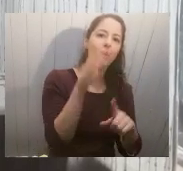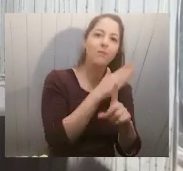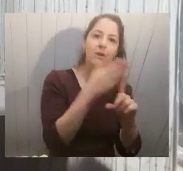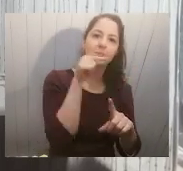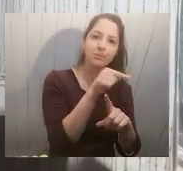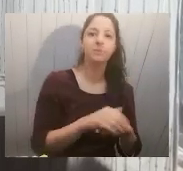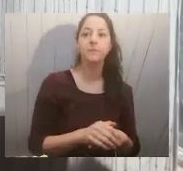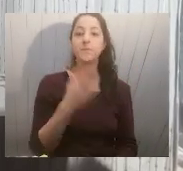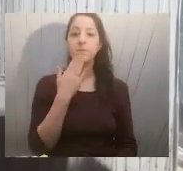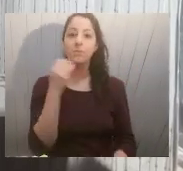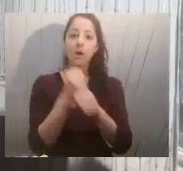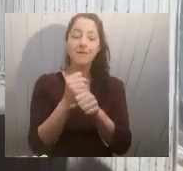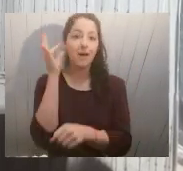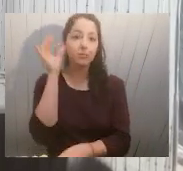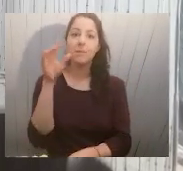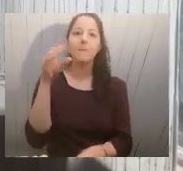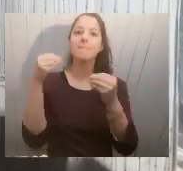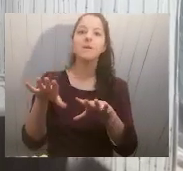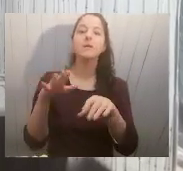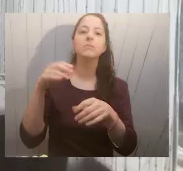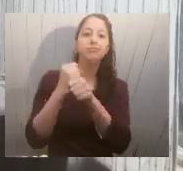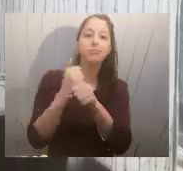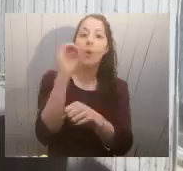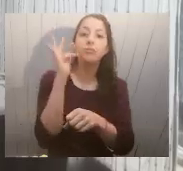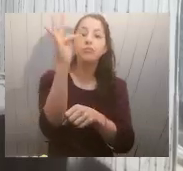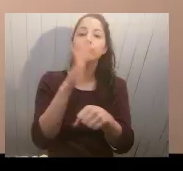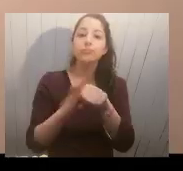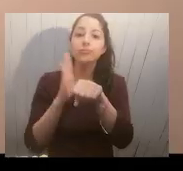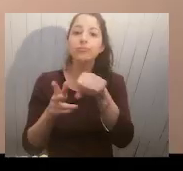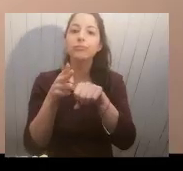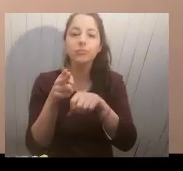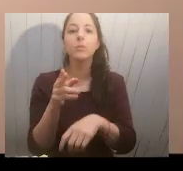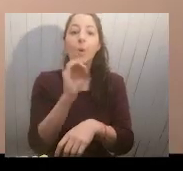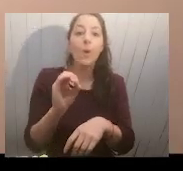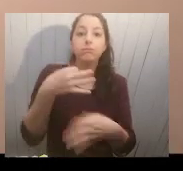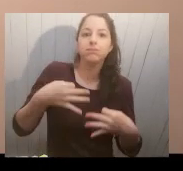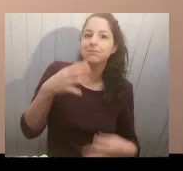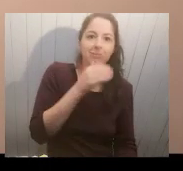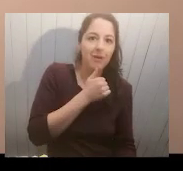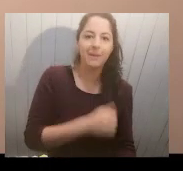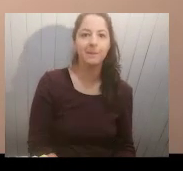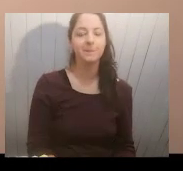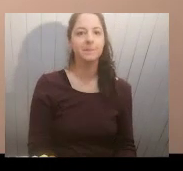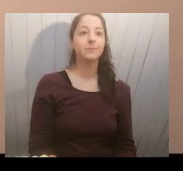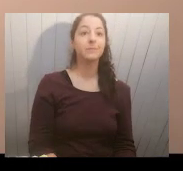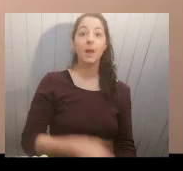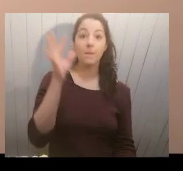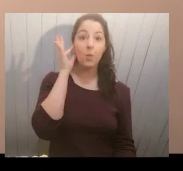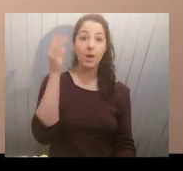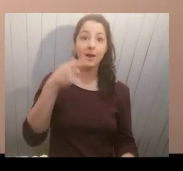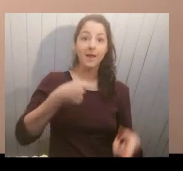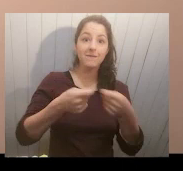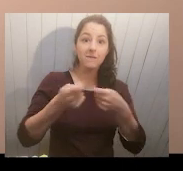sus empleos o futuros laborales están suspendidos e inciertos. A las que venden en la calle, a las personas que están